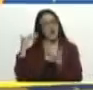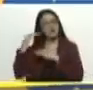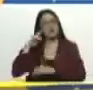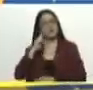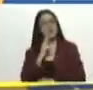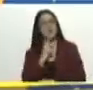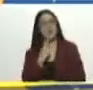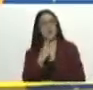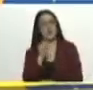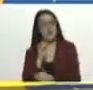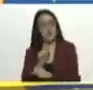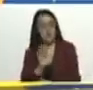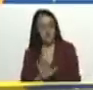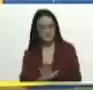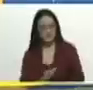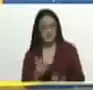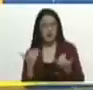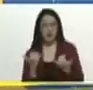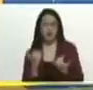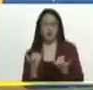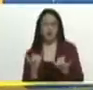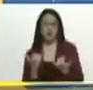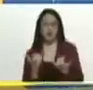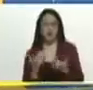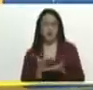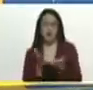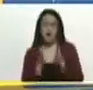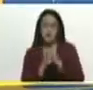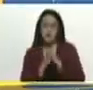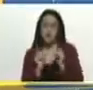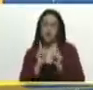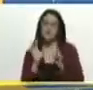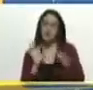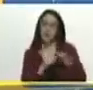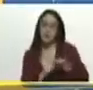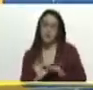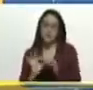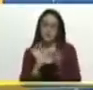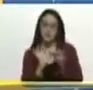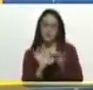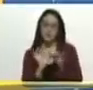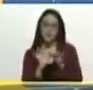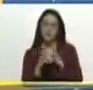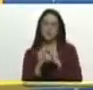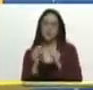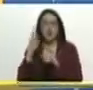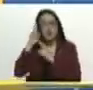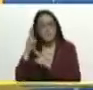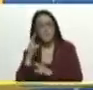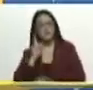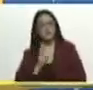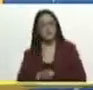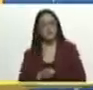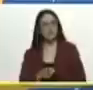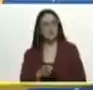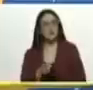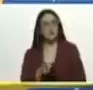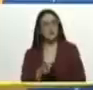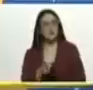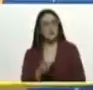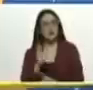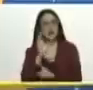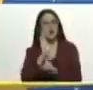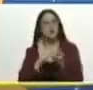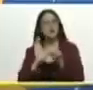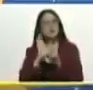Bolívar. Hoy está planteado que todos estemos unidos, que todos nos respetemos, que se imponga la cultura